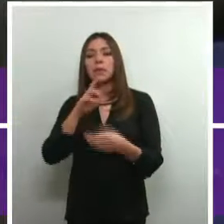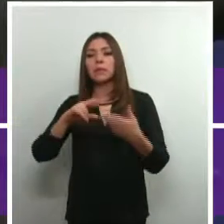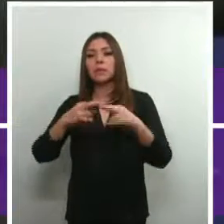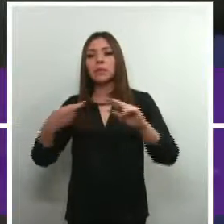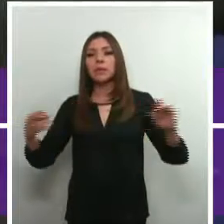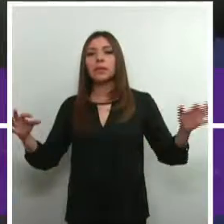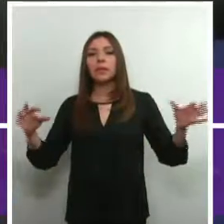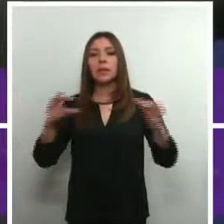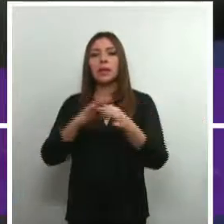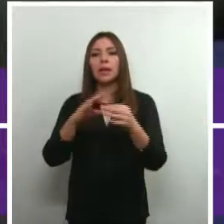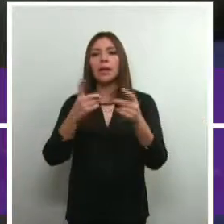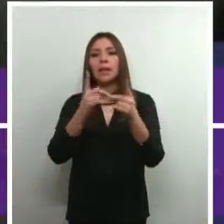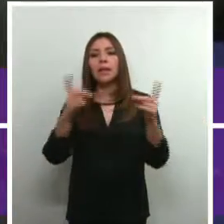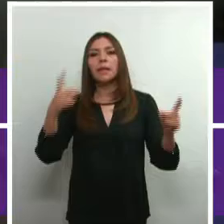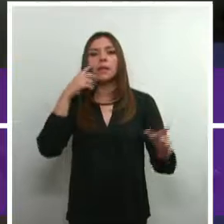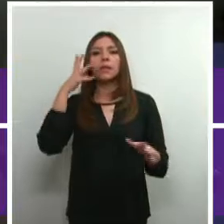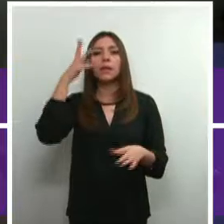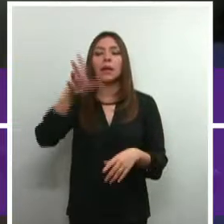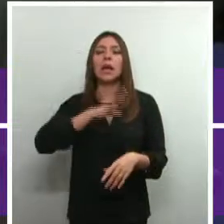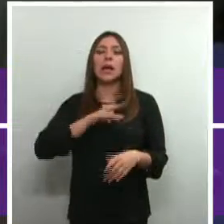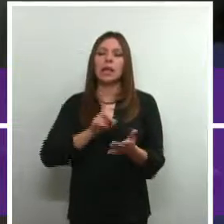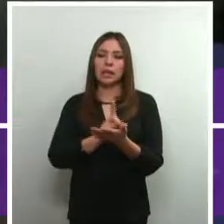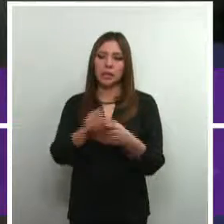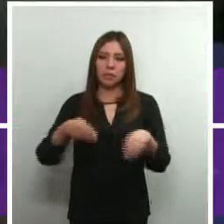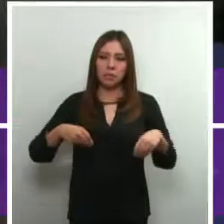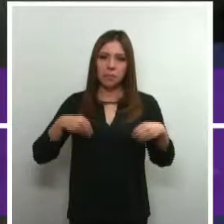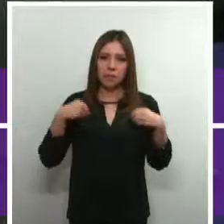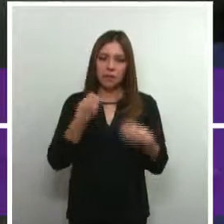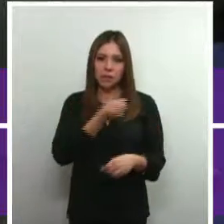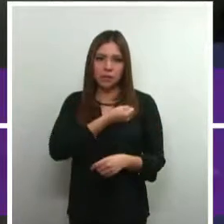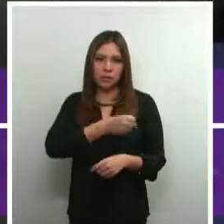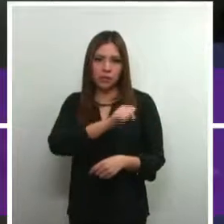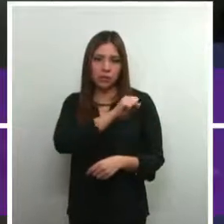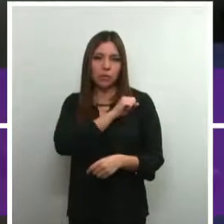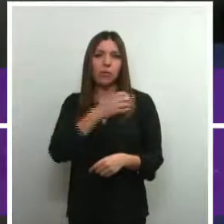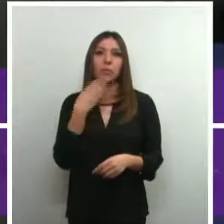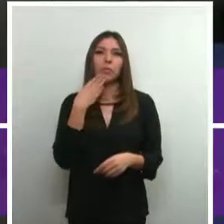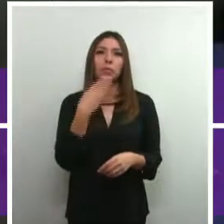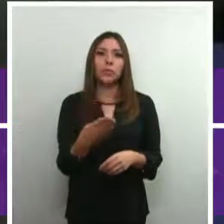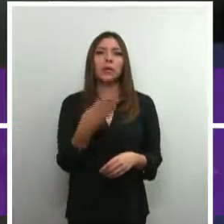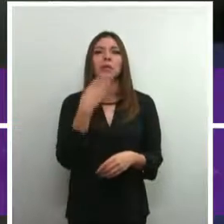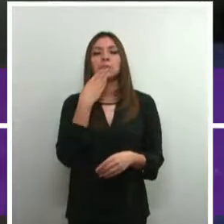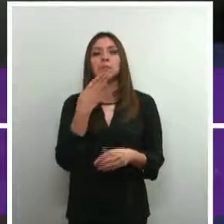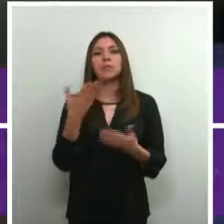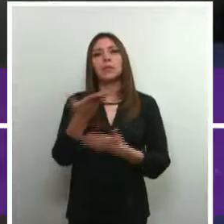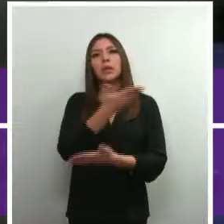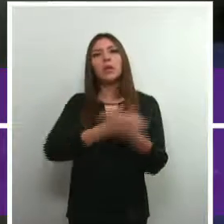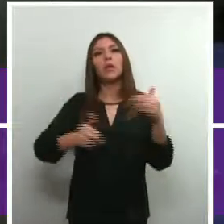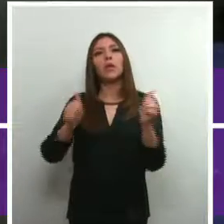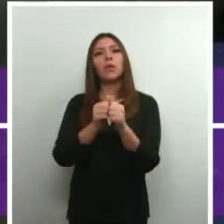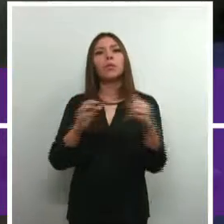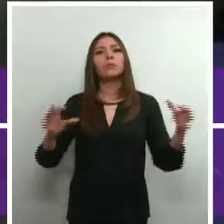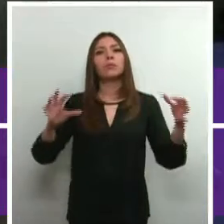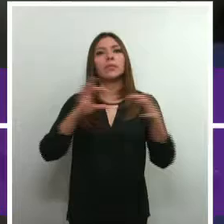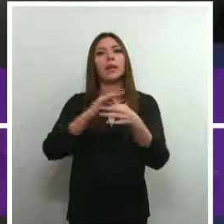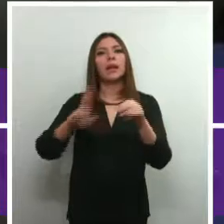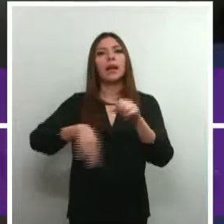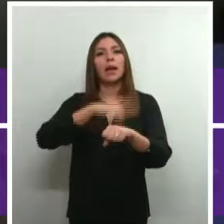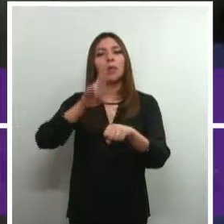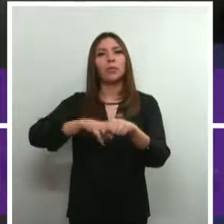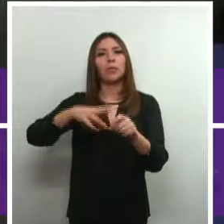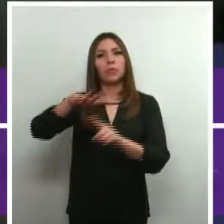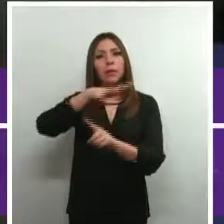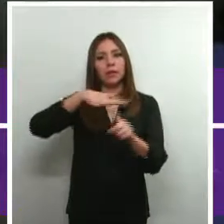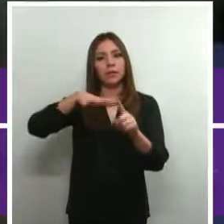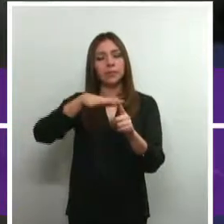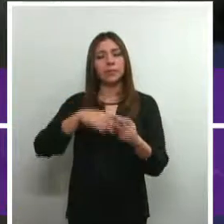sostenible. Tienen derecho a una vida saludable y productiva en armonía con la naturaleza. Así